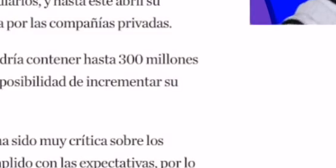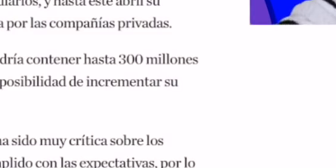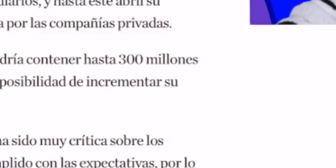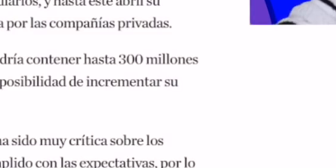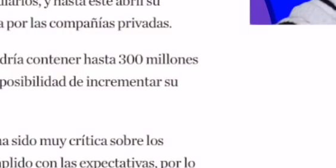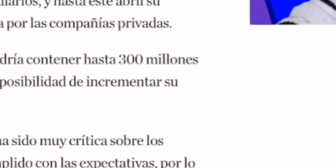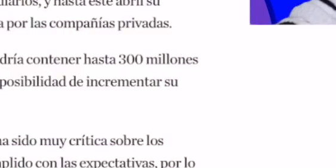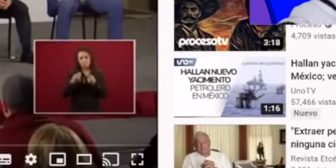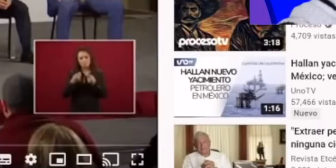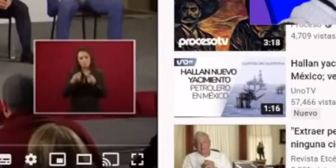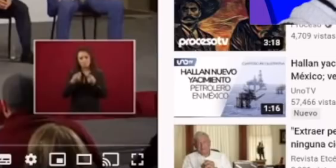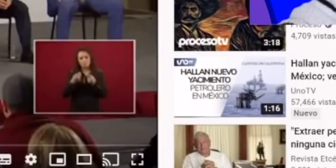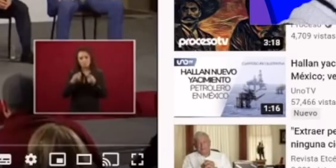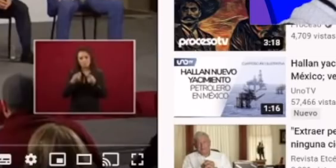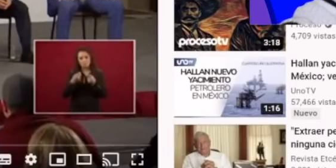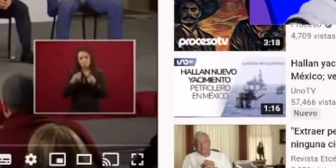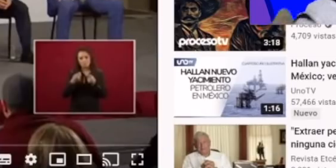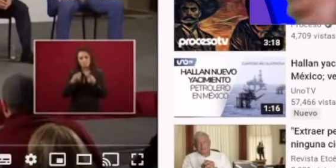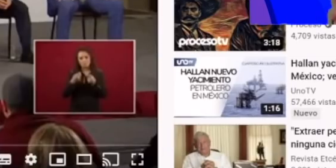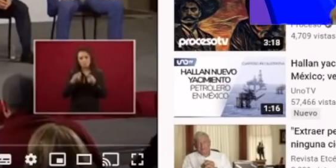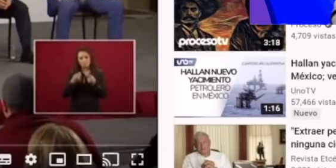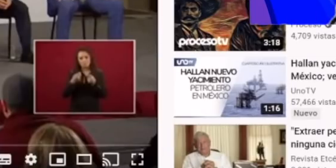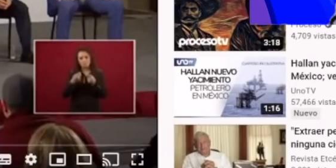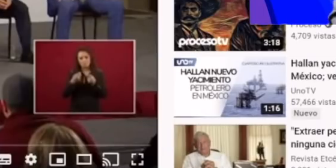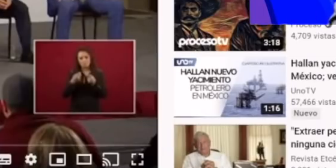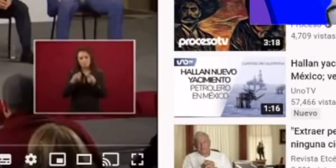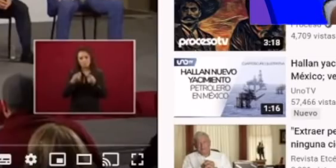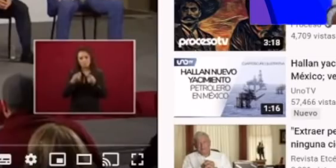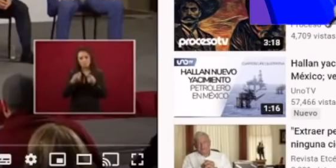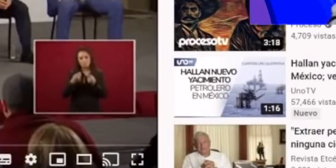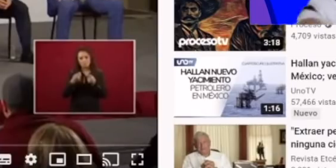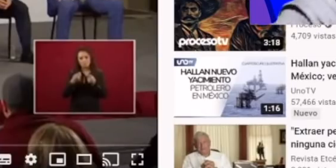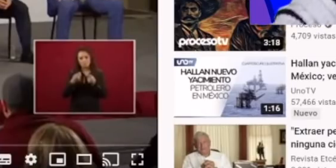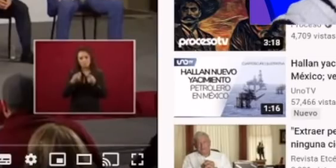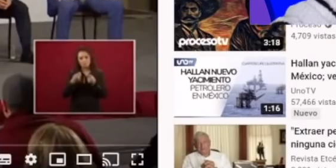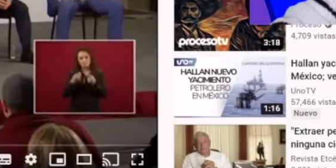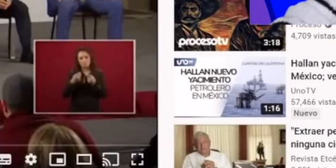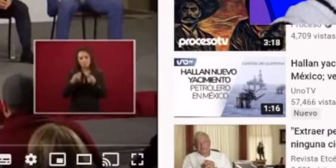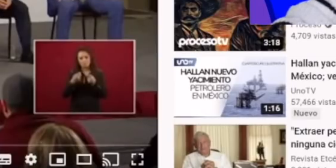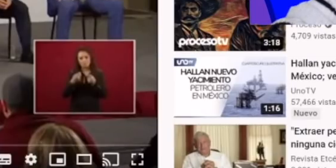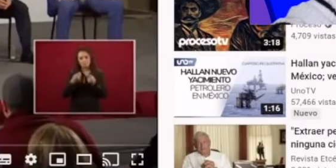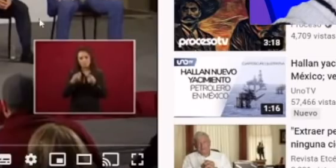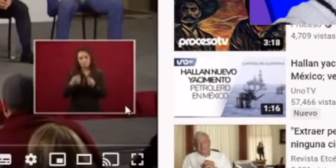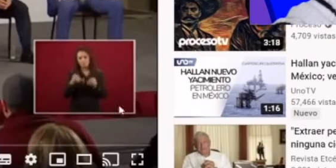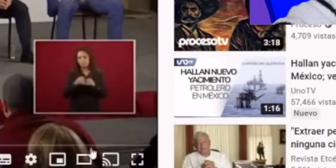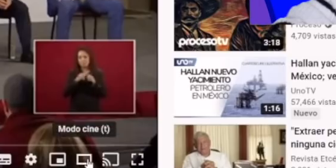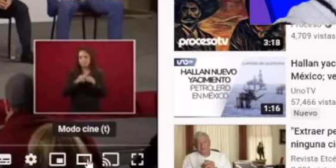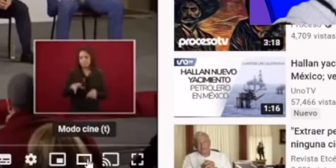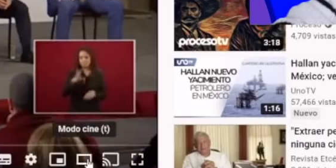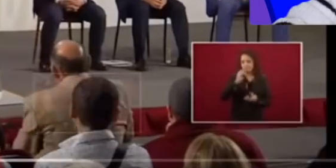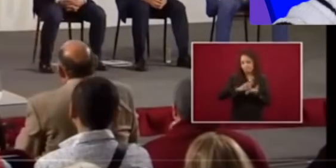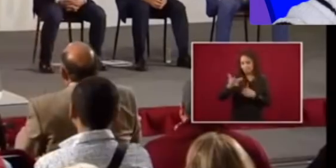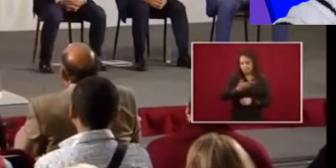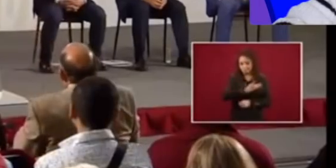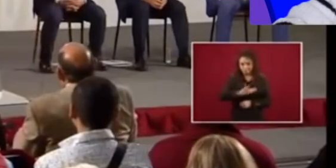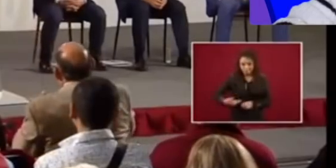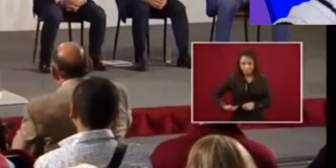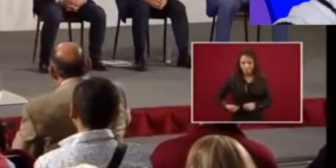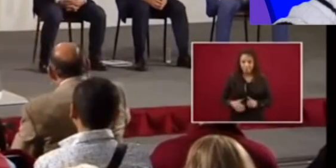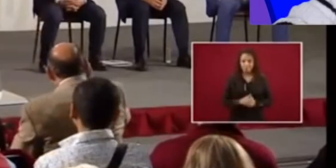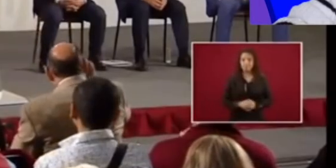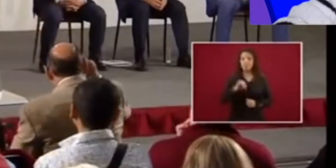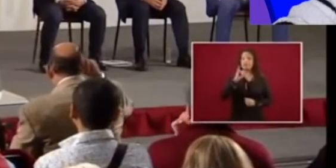incrementar su plataforma de producción. ¿Qué decía el presidente Andrés Manuel incluso de esta empresa? Vamos a escuchar. Pues en